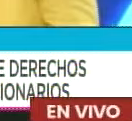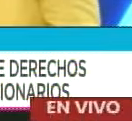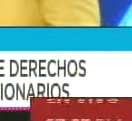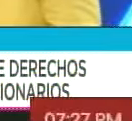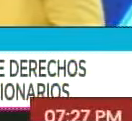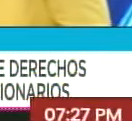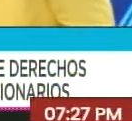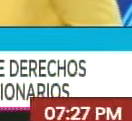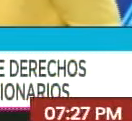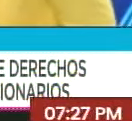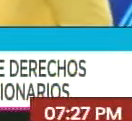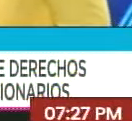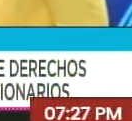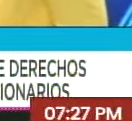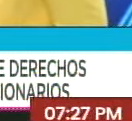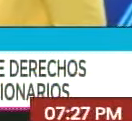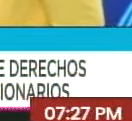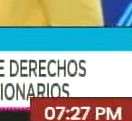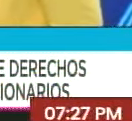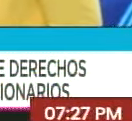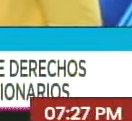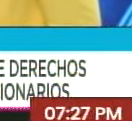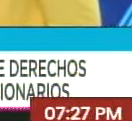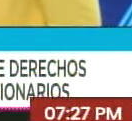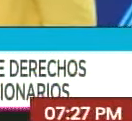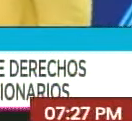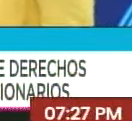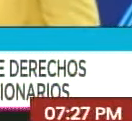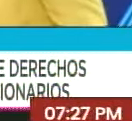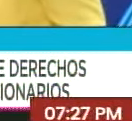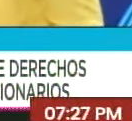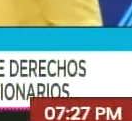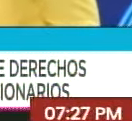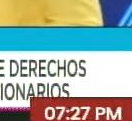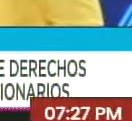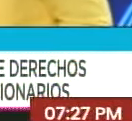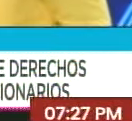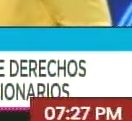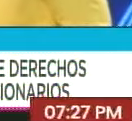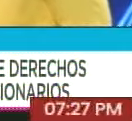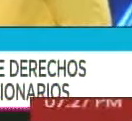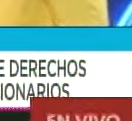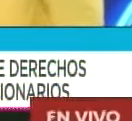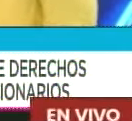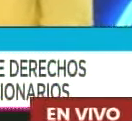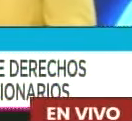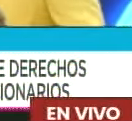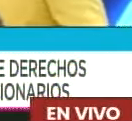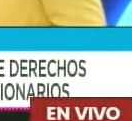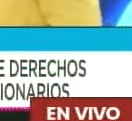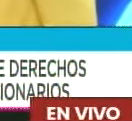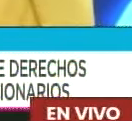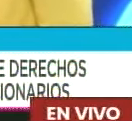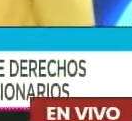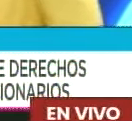que derramó el vaso fue, bueno, la defensa de personas que están siendo investigadas. Hoy,